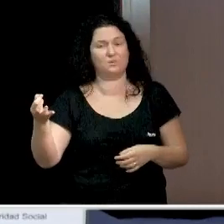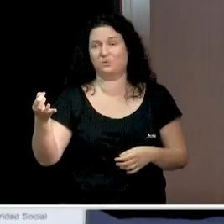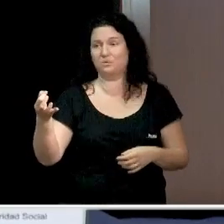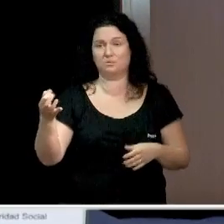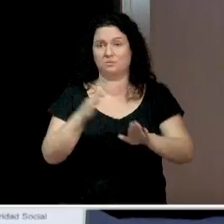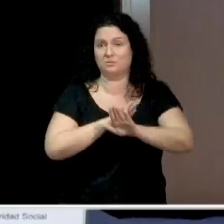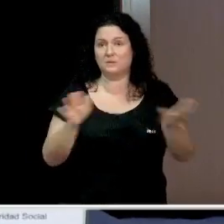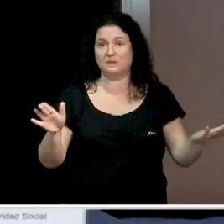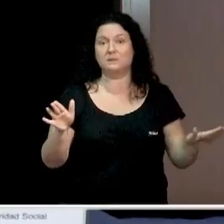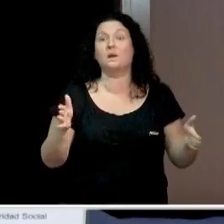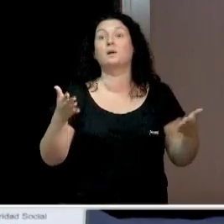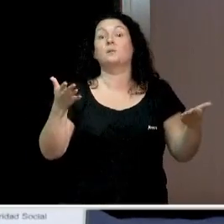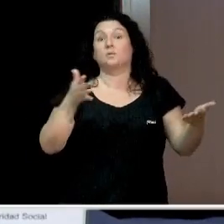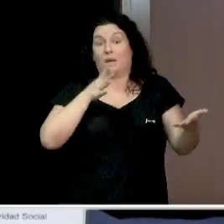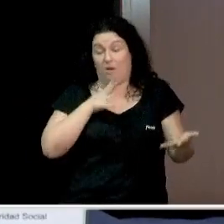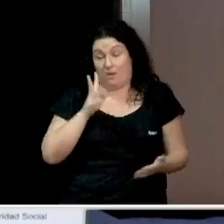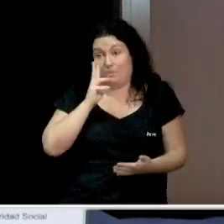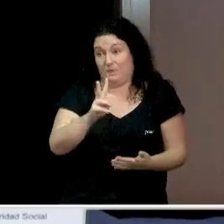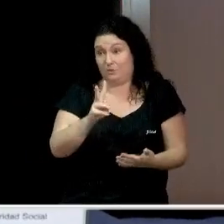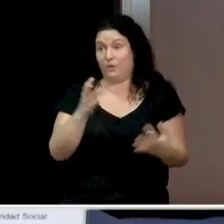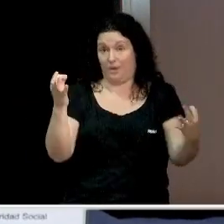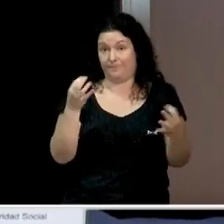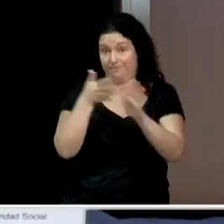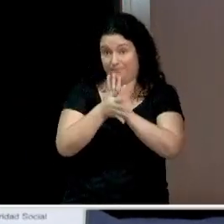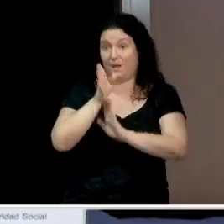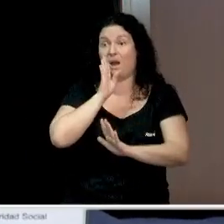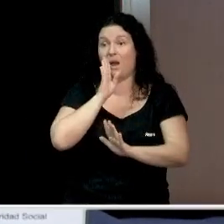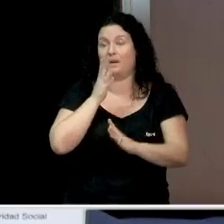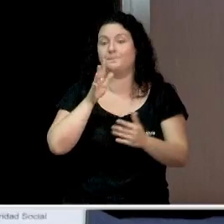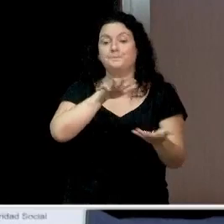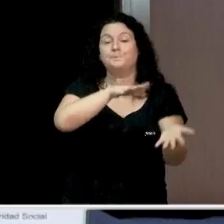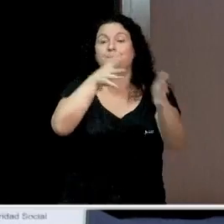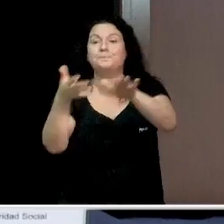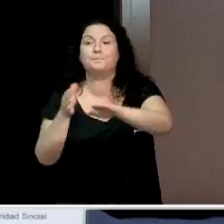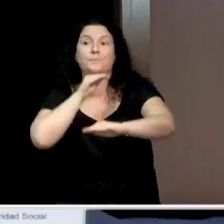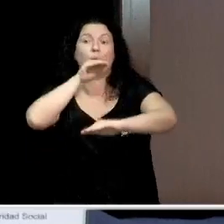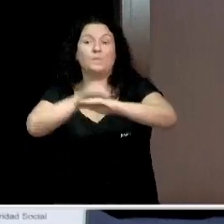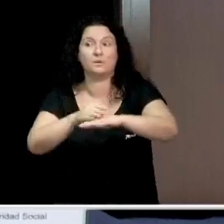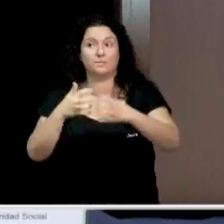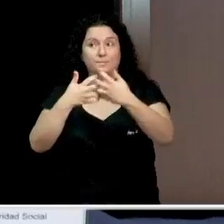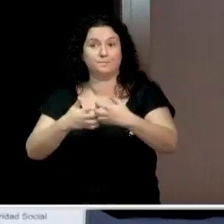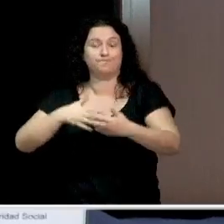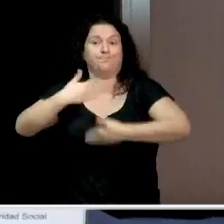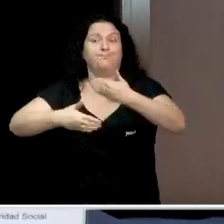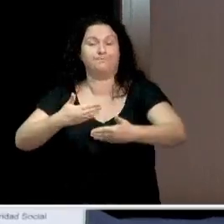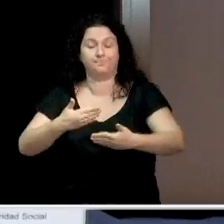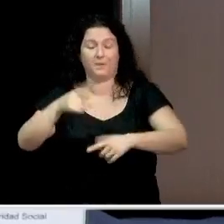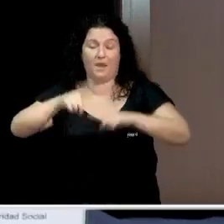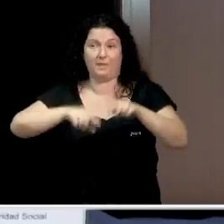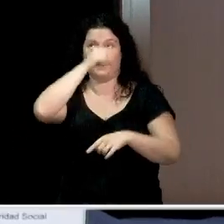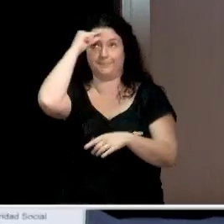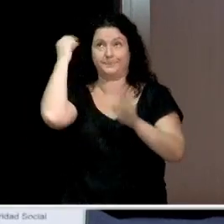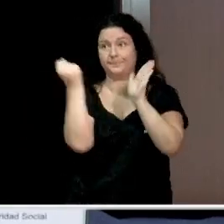ordinario. No obstante, y como hemos visto, su efectividad y su cumplimiento, sobre todo, ya sea por prejuicios, por